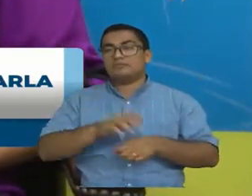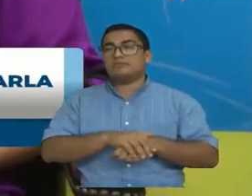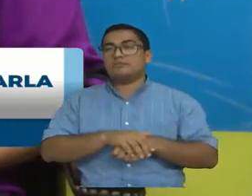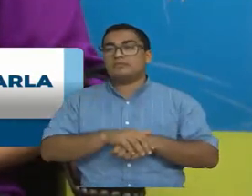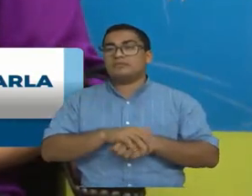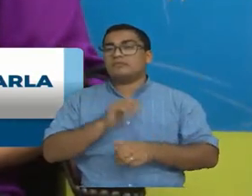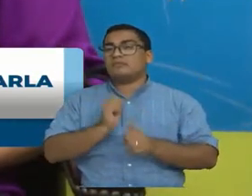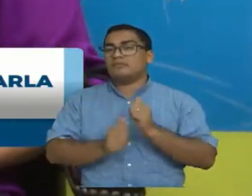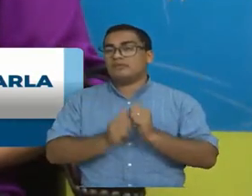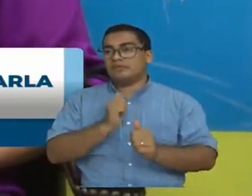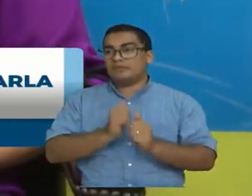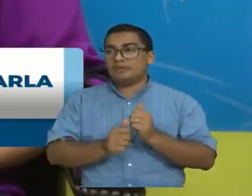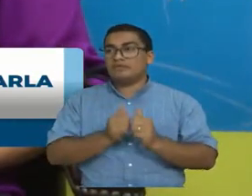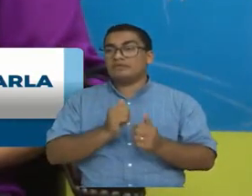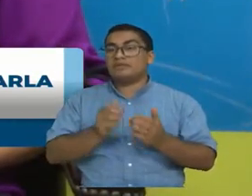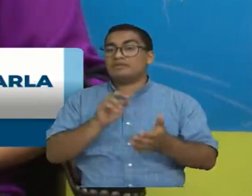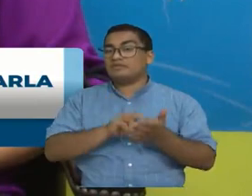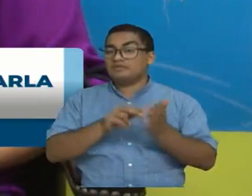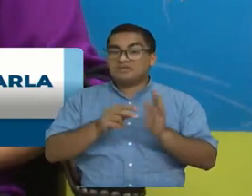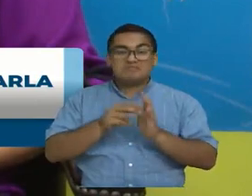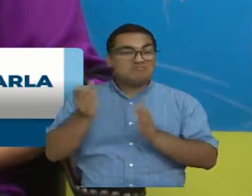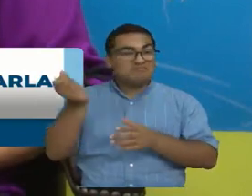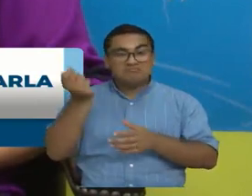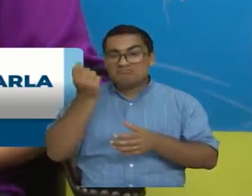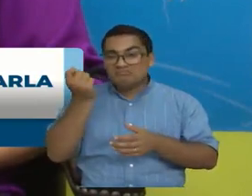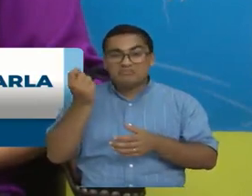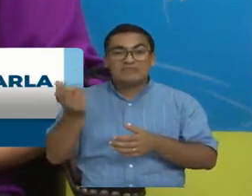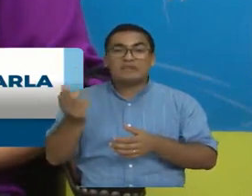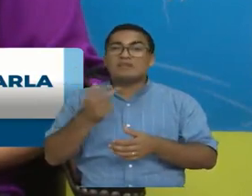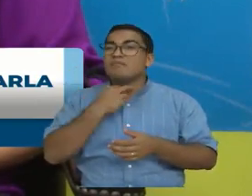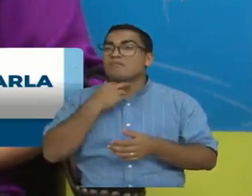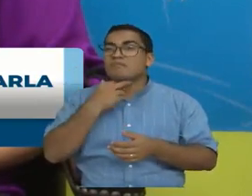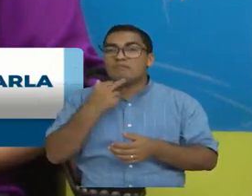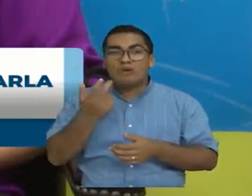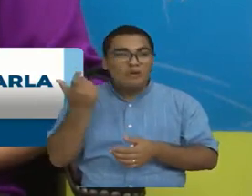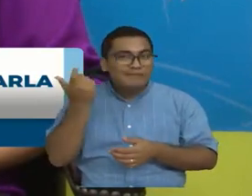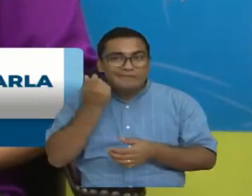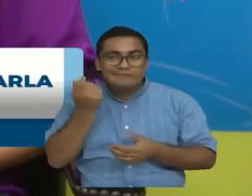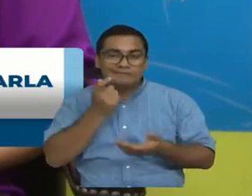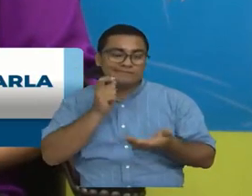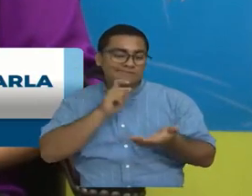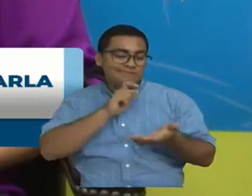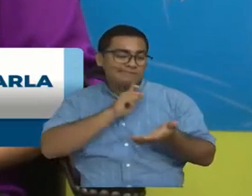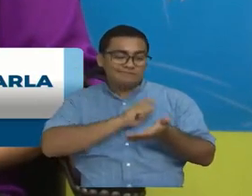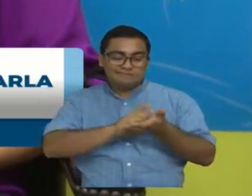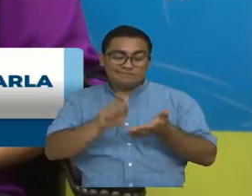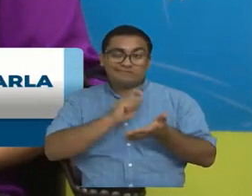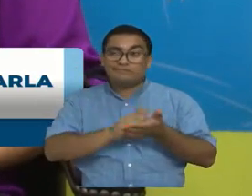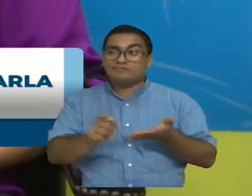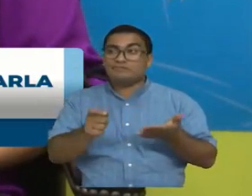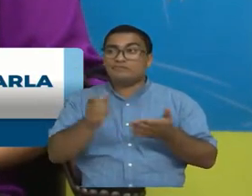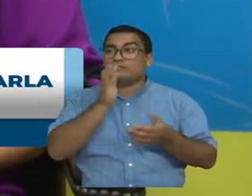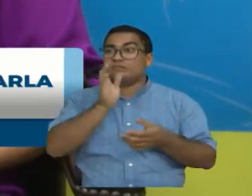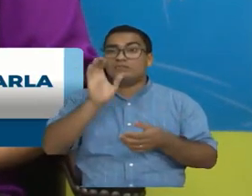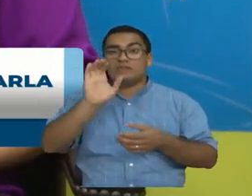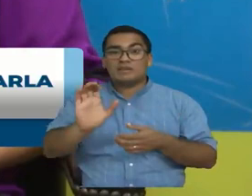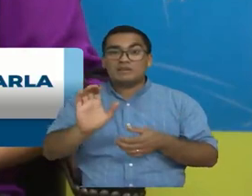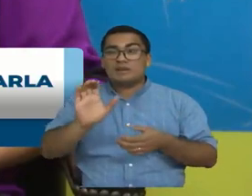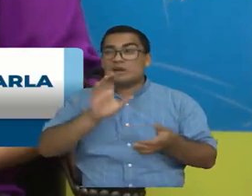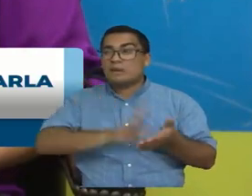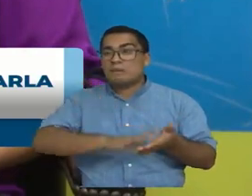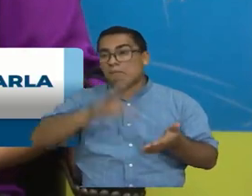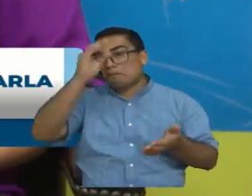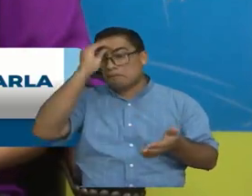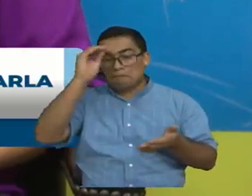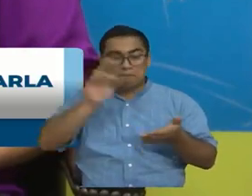problema es una alteración en la comprensión del lenguaje oral y escrito. Si eso no se supera, el niño no aprende bien a